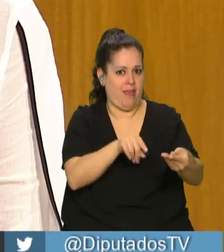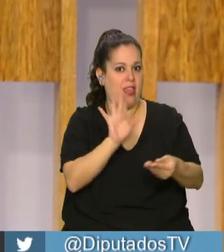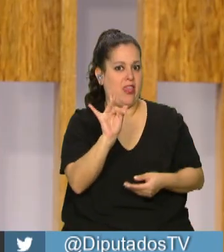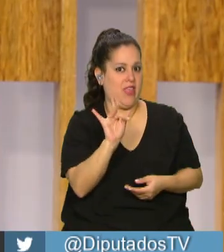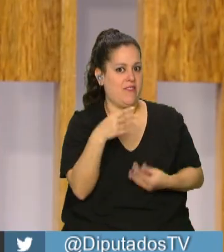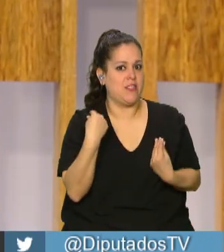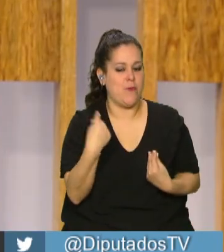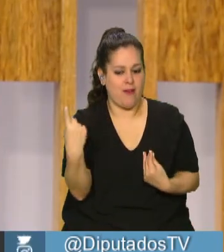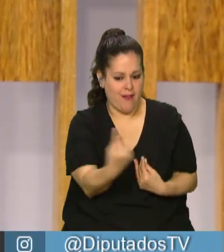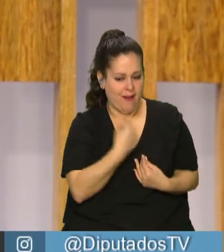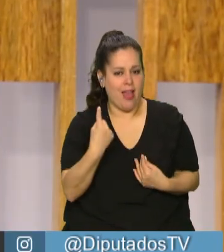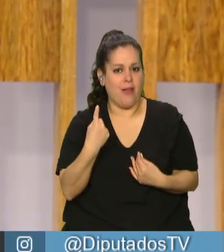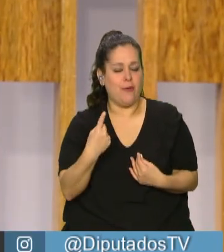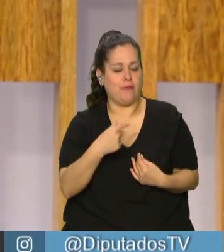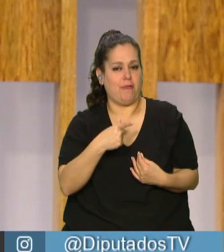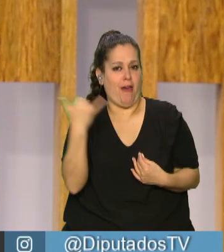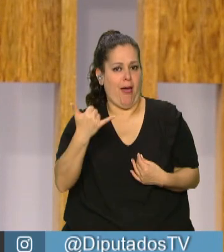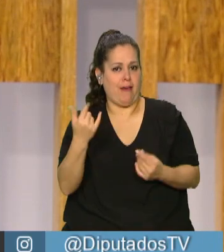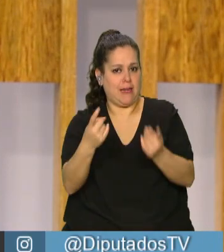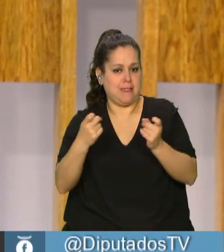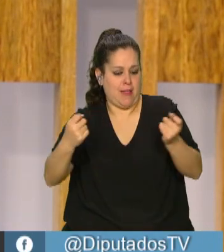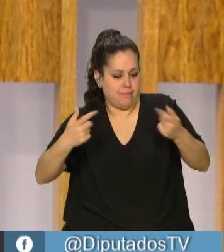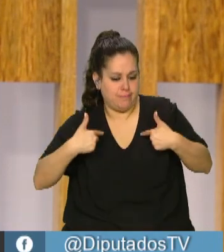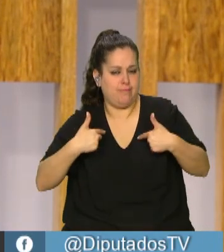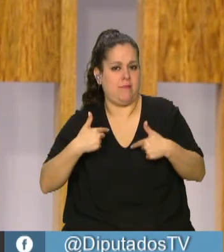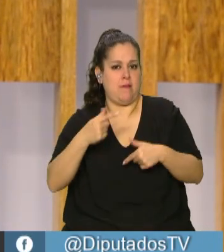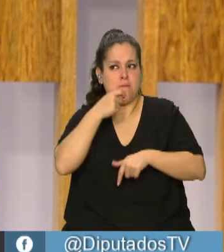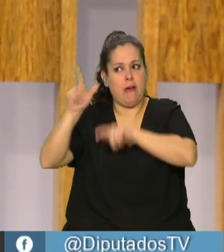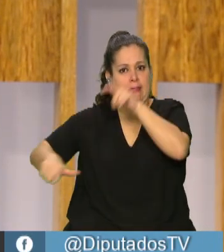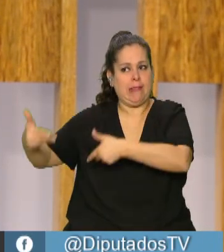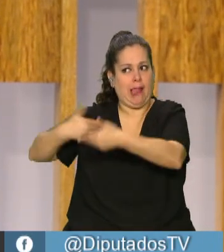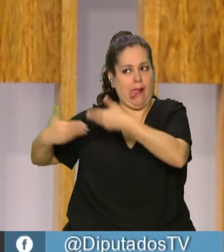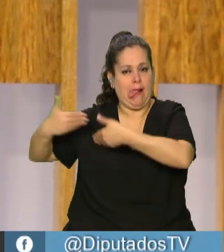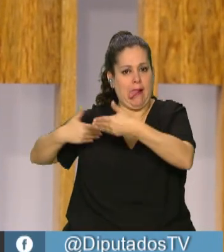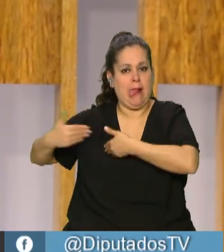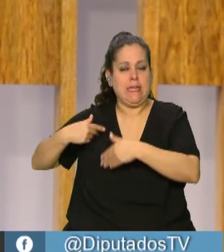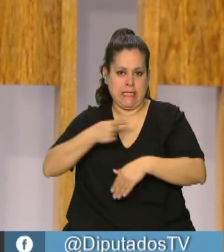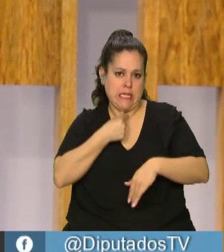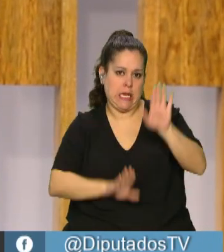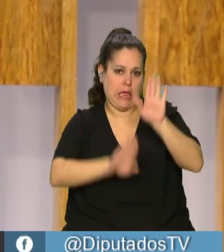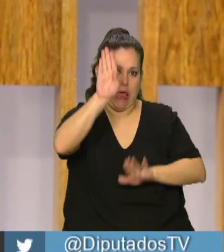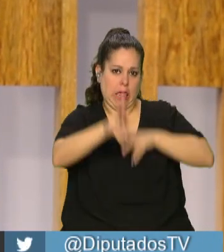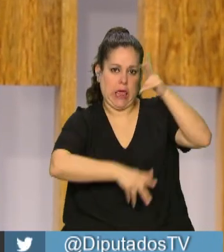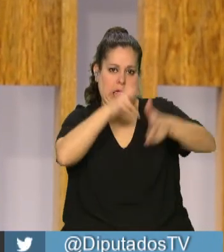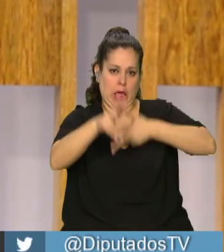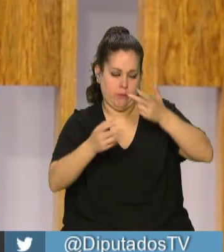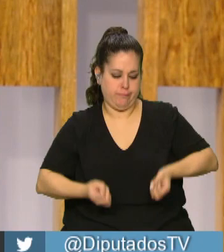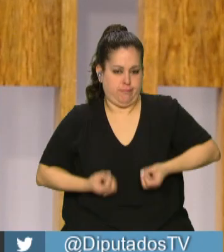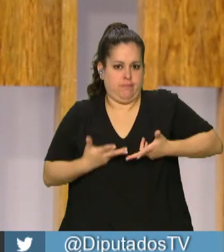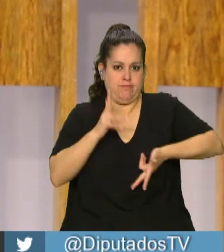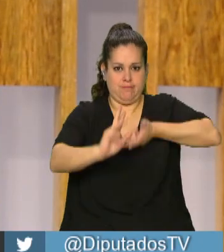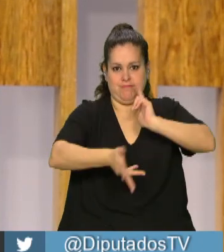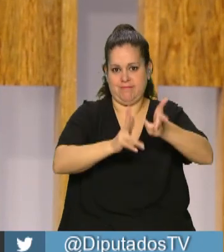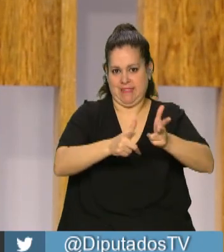uno está atendiendo necesidades a lo mejor de sus votantes o de su provincia y por supuesto quiere manifestarlas de viva